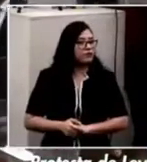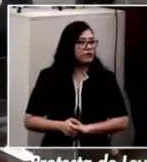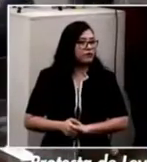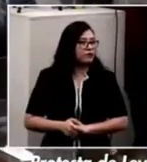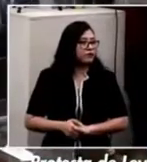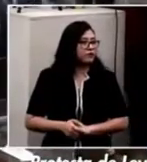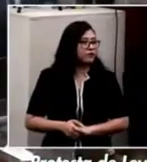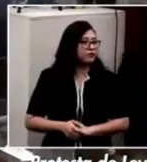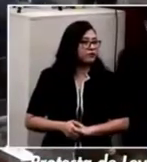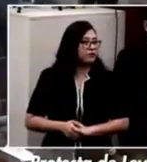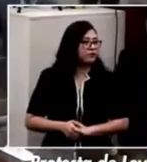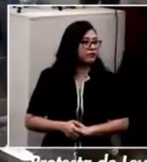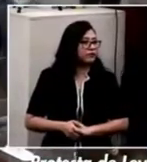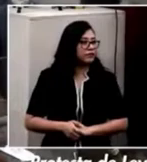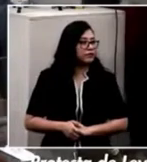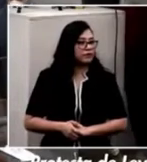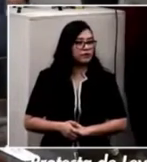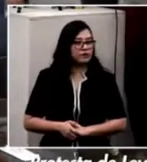el próximo